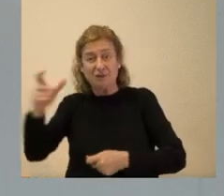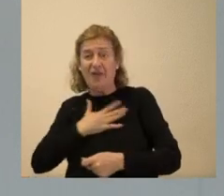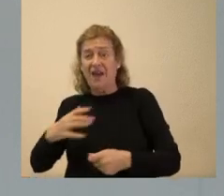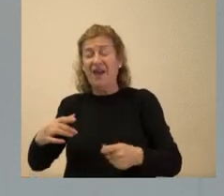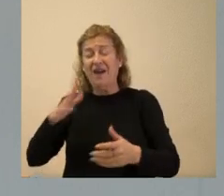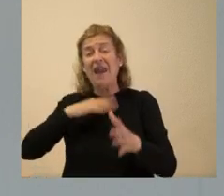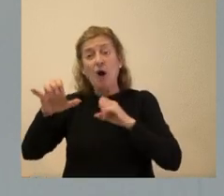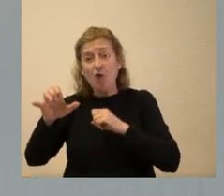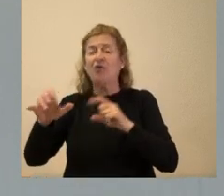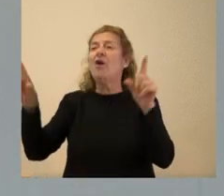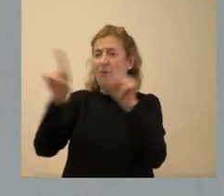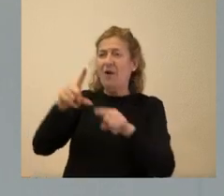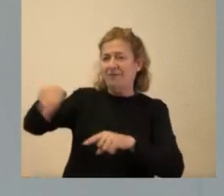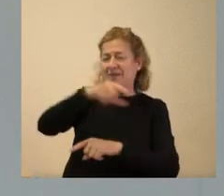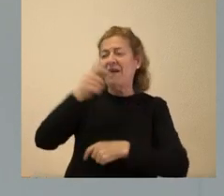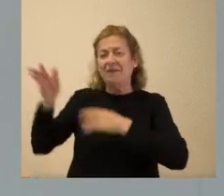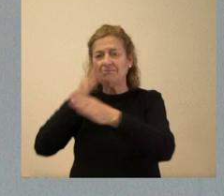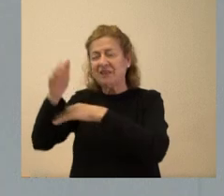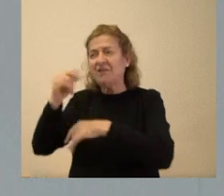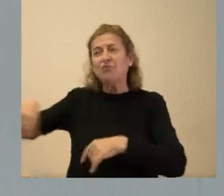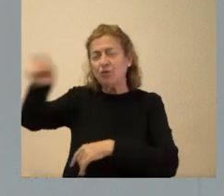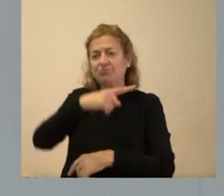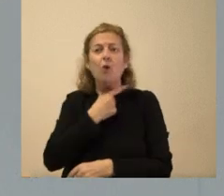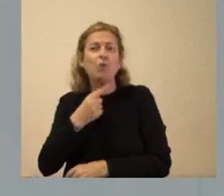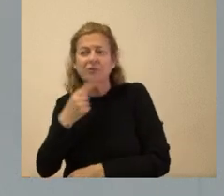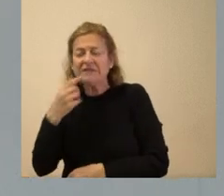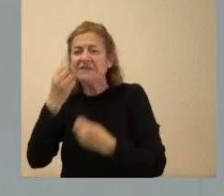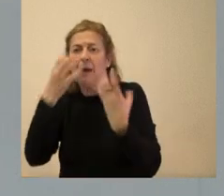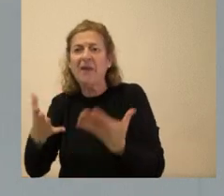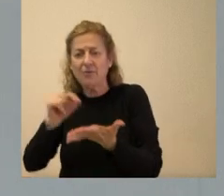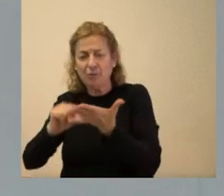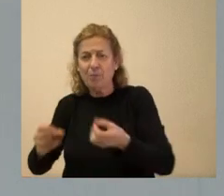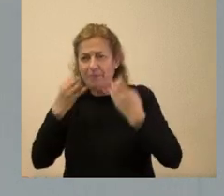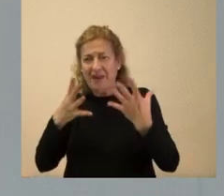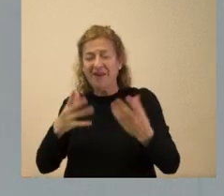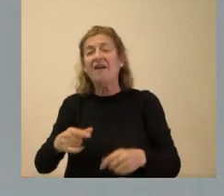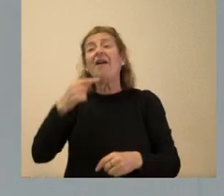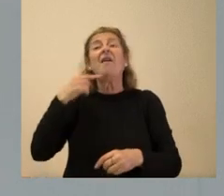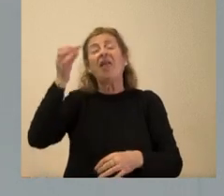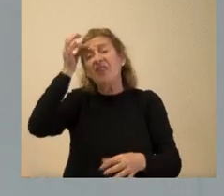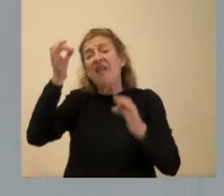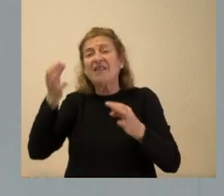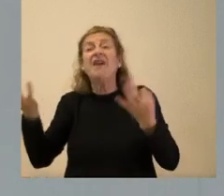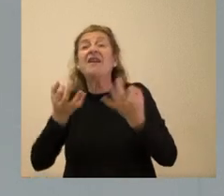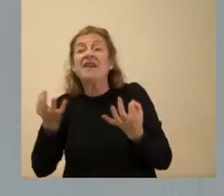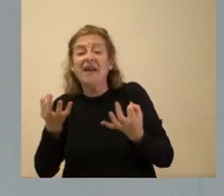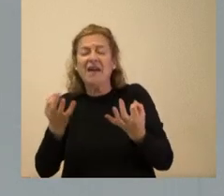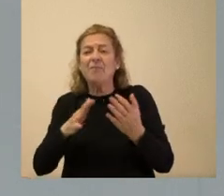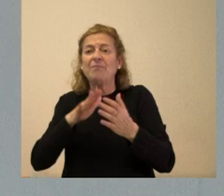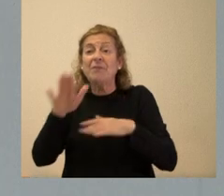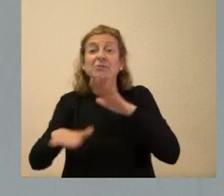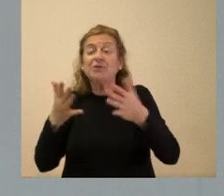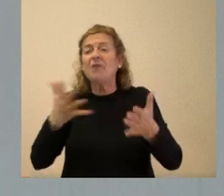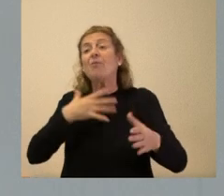que está siendo bien valorado por parte de los mismos el detalle de Cuáles pueden ser esas esos procesos se